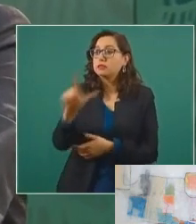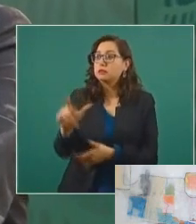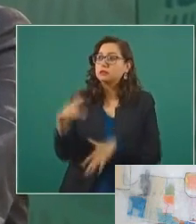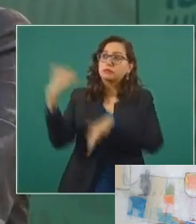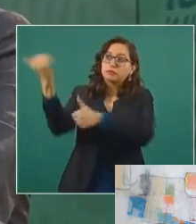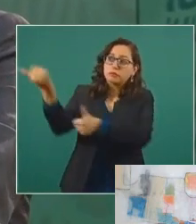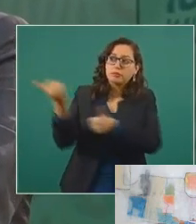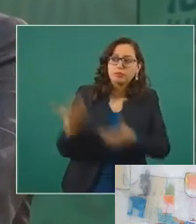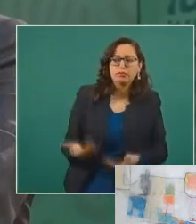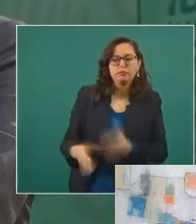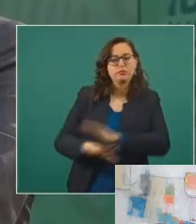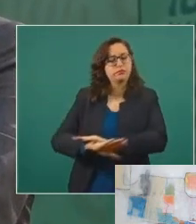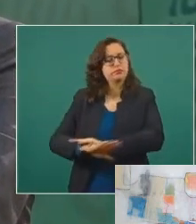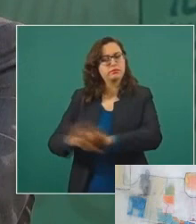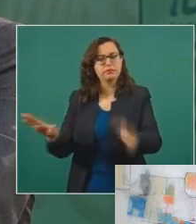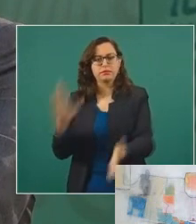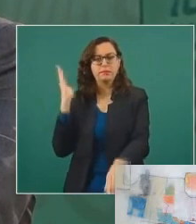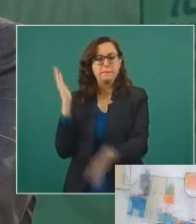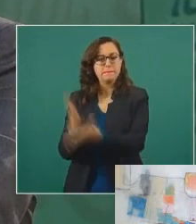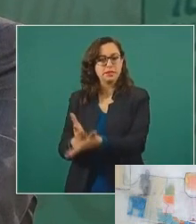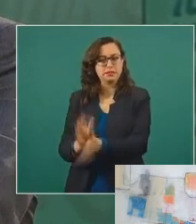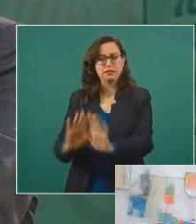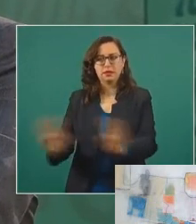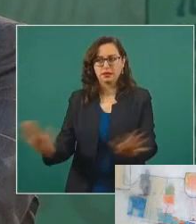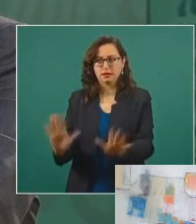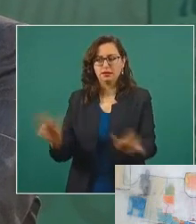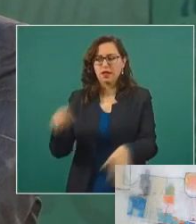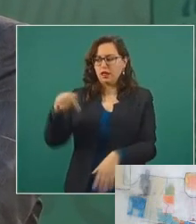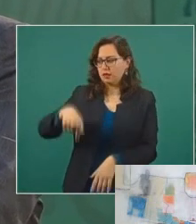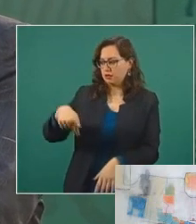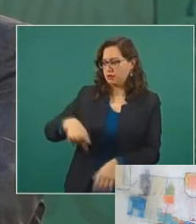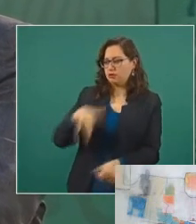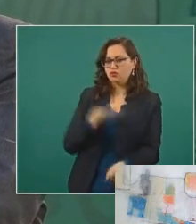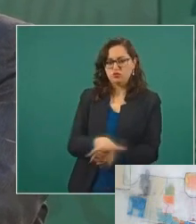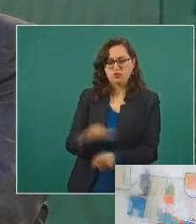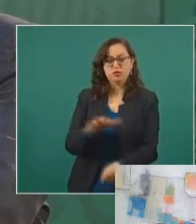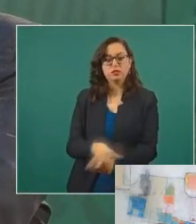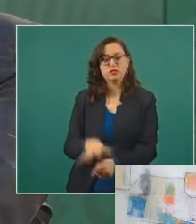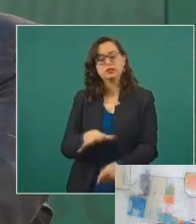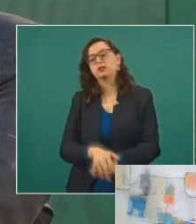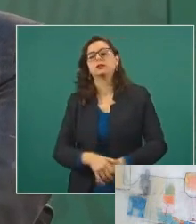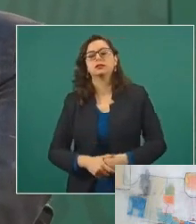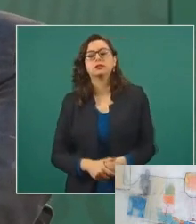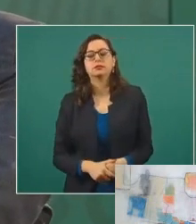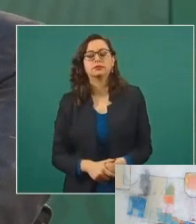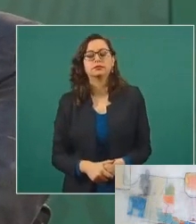da mucho gusto de que ayer el presidente baile